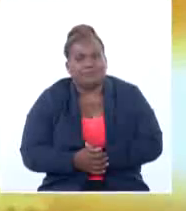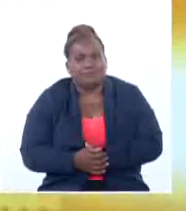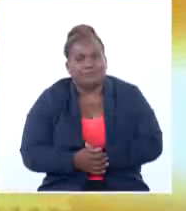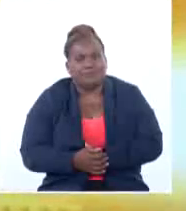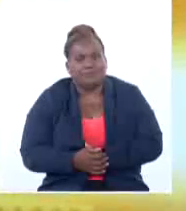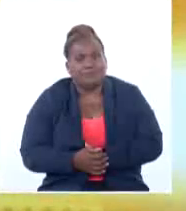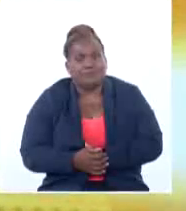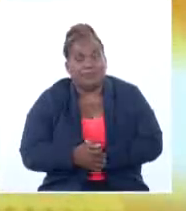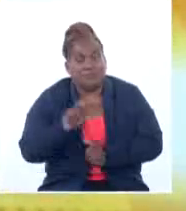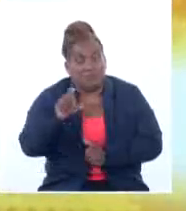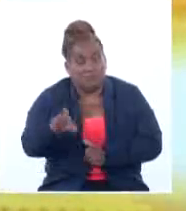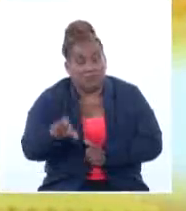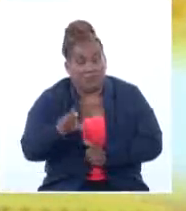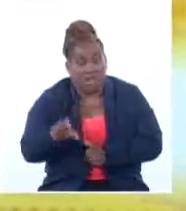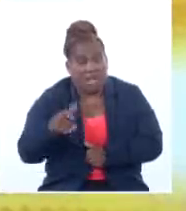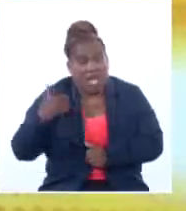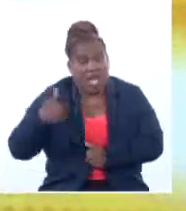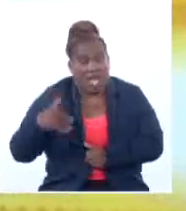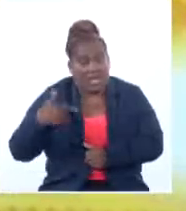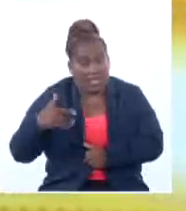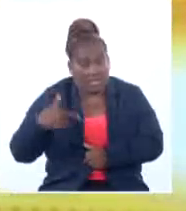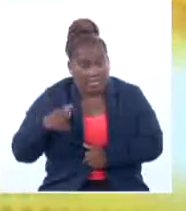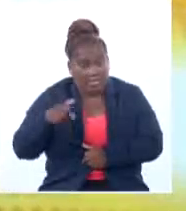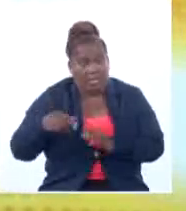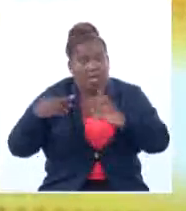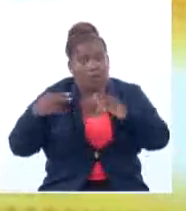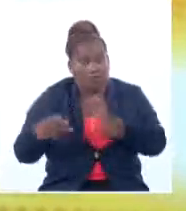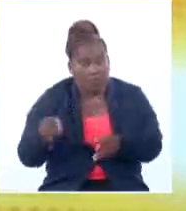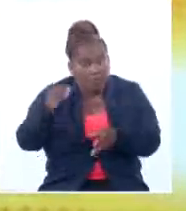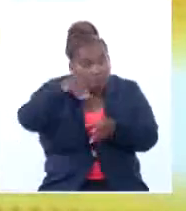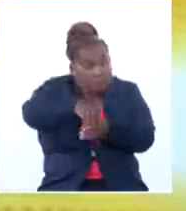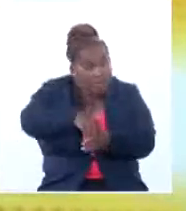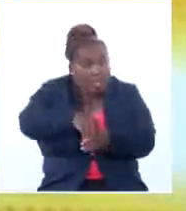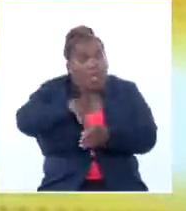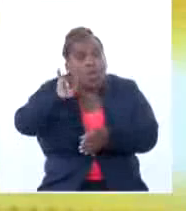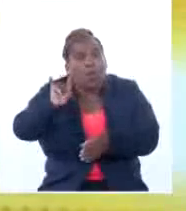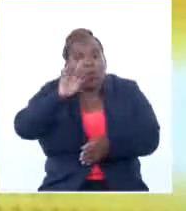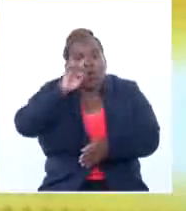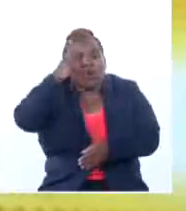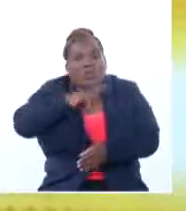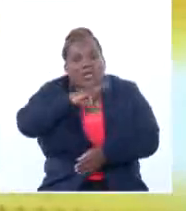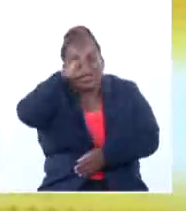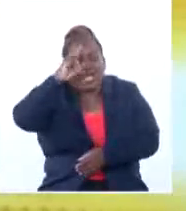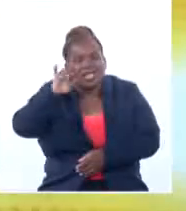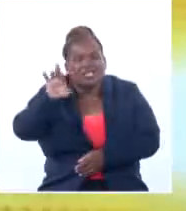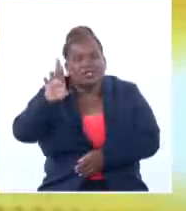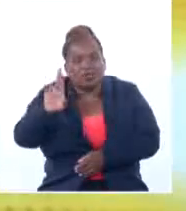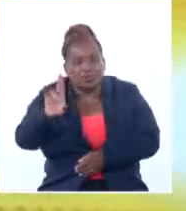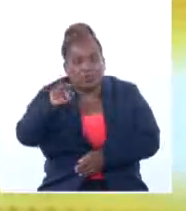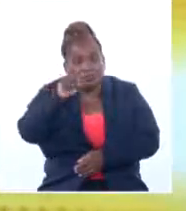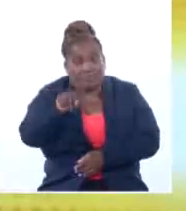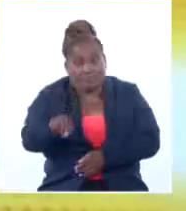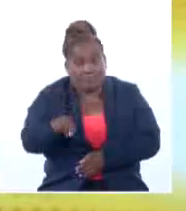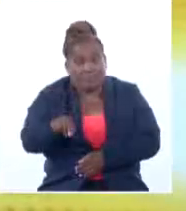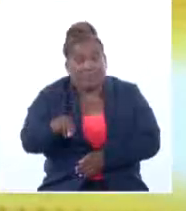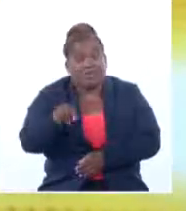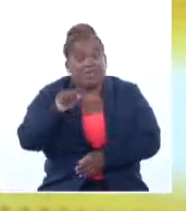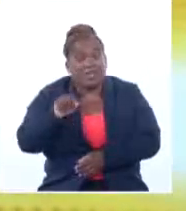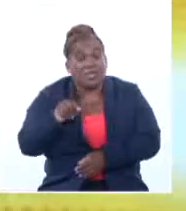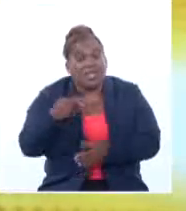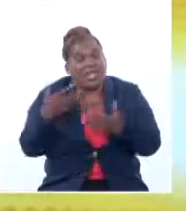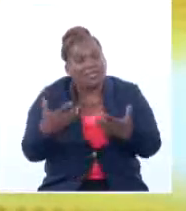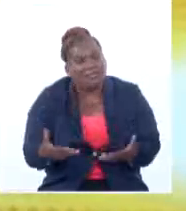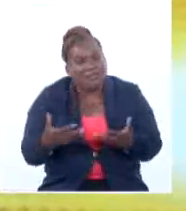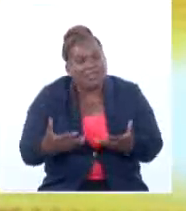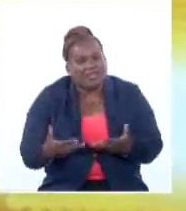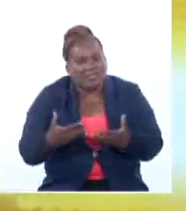Y al cierre le informo que Argentina volverá a la UNASUR, lo que significaría también el rescate de esta institución fuertemente